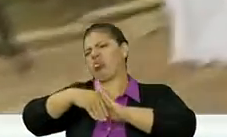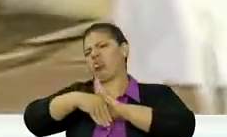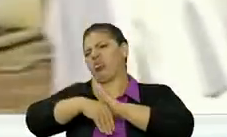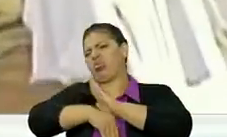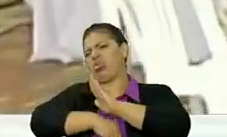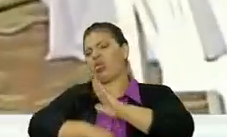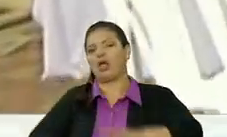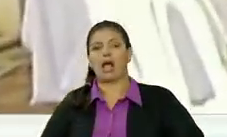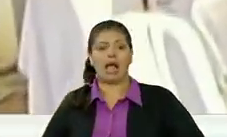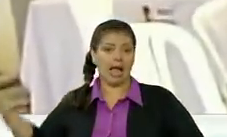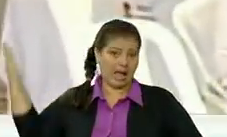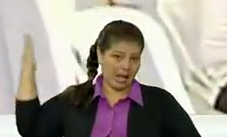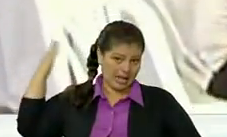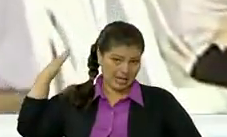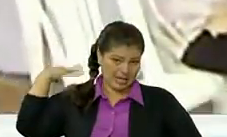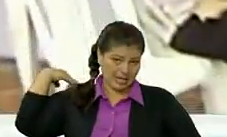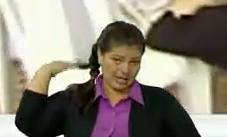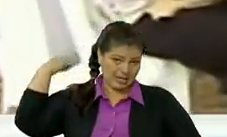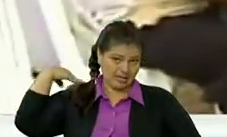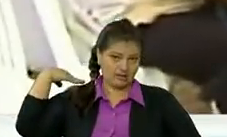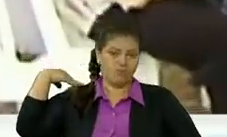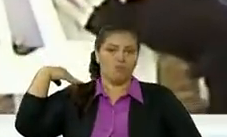futuro van a tener